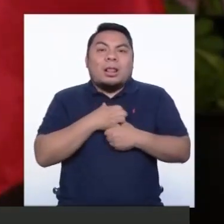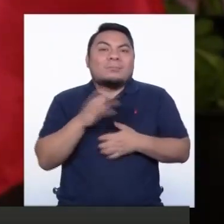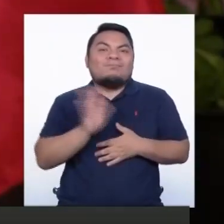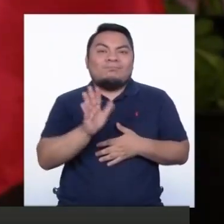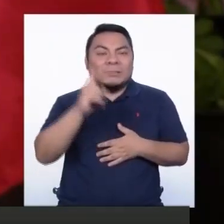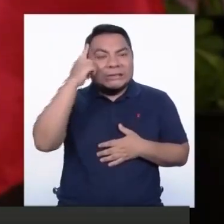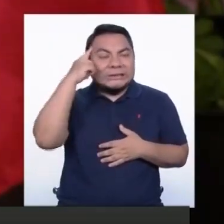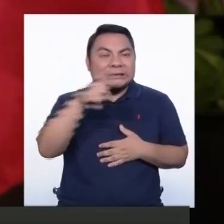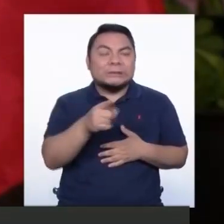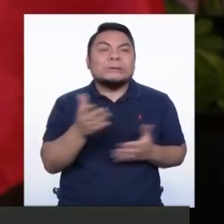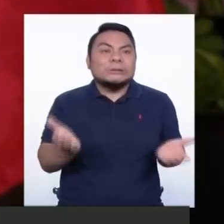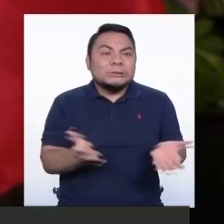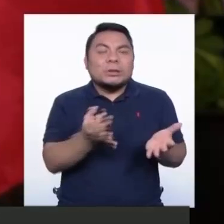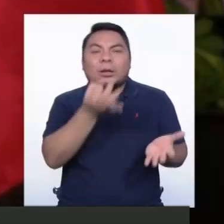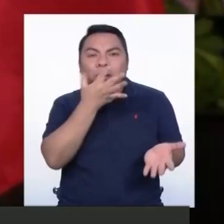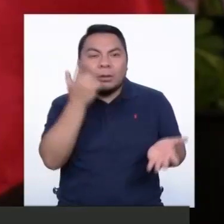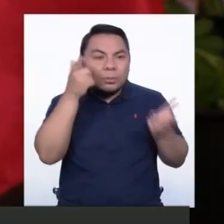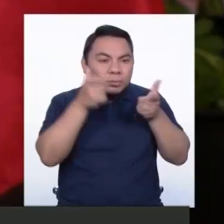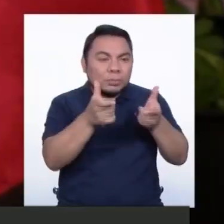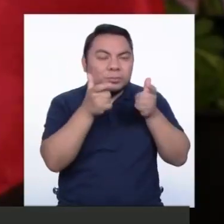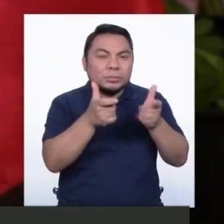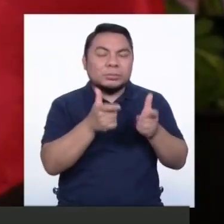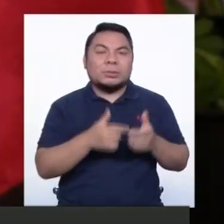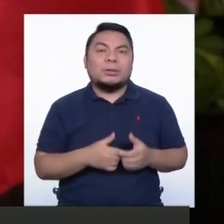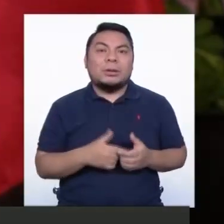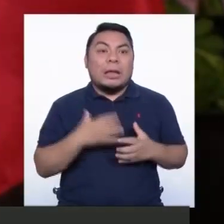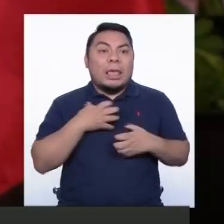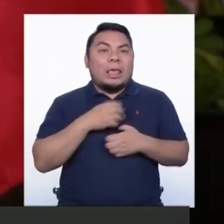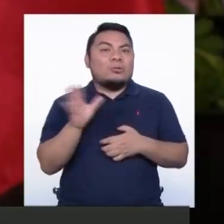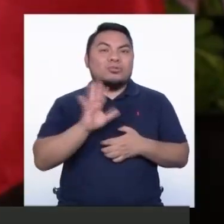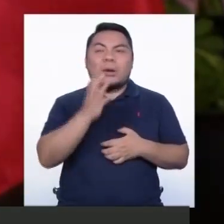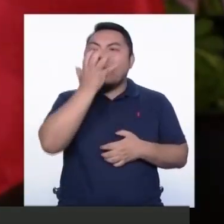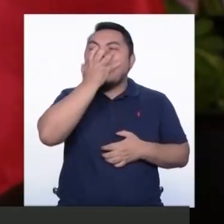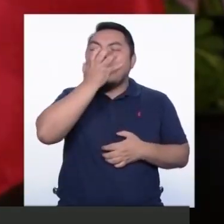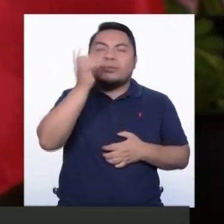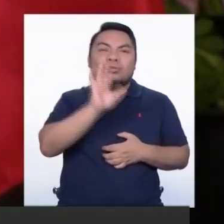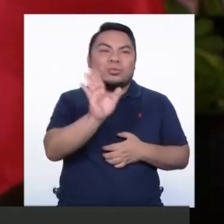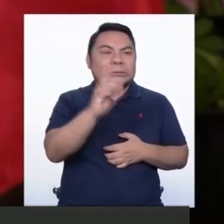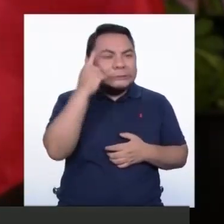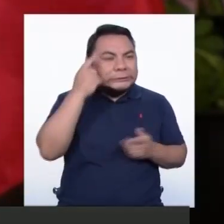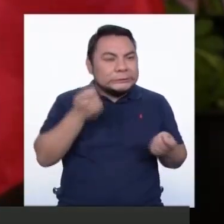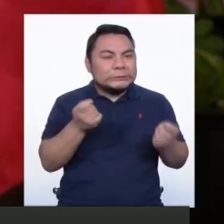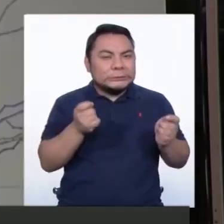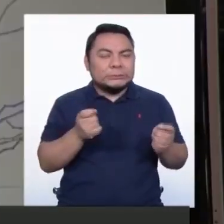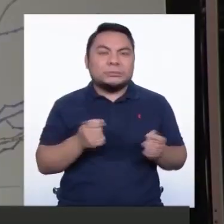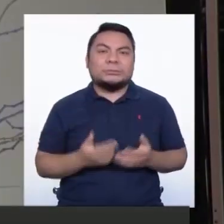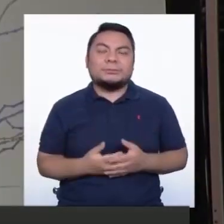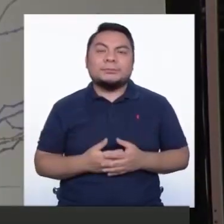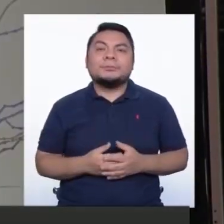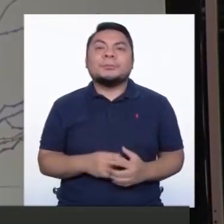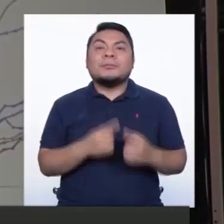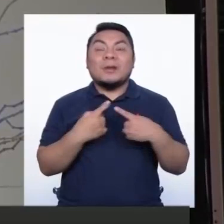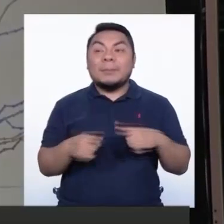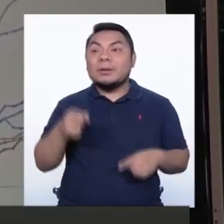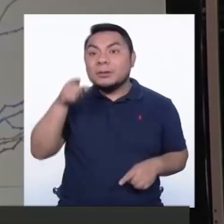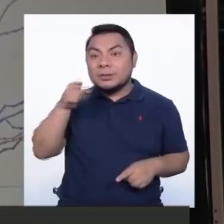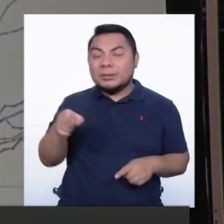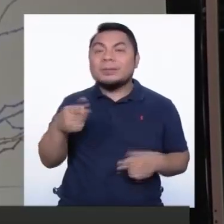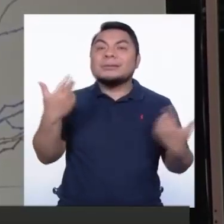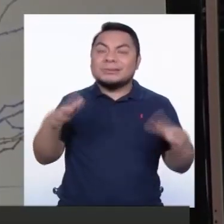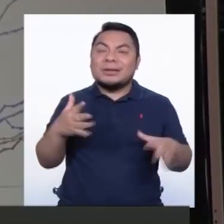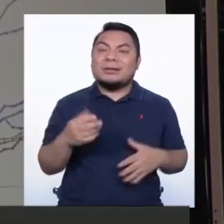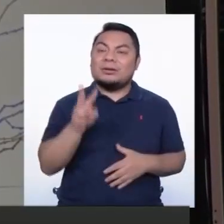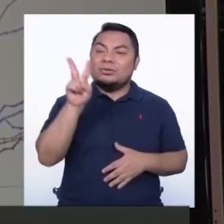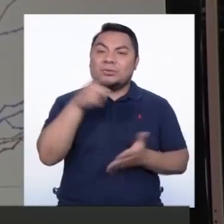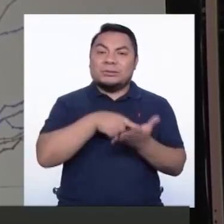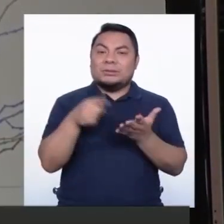cuidados intensivos y que después derive a la muerte del paciente. También, ese sí teníamos hace 2 semanas